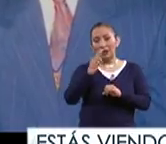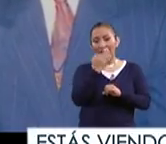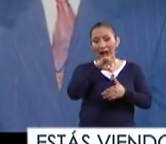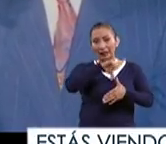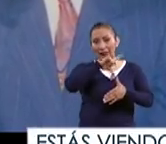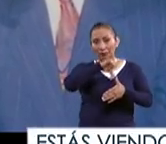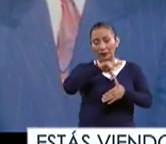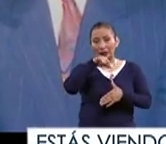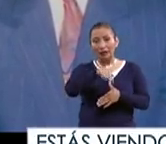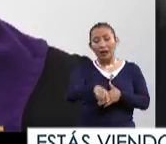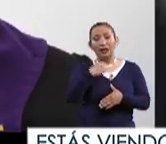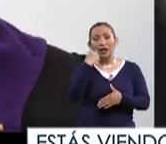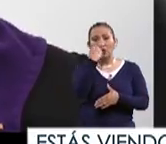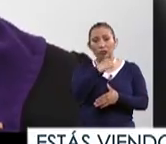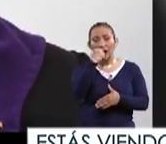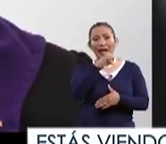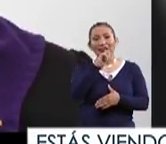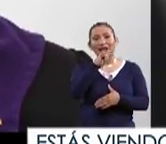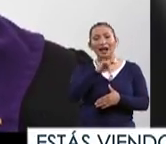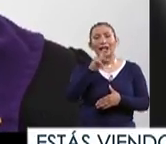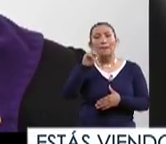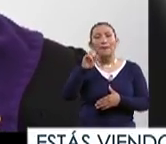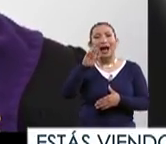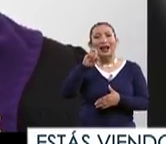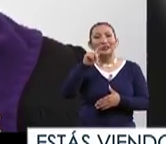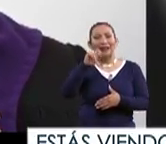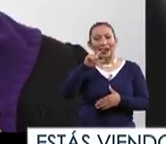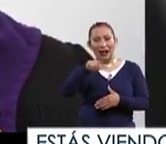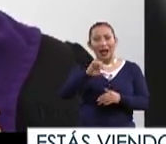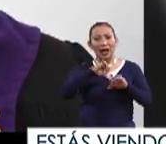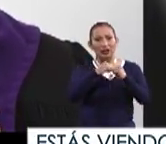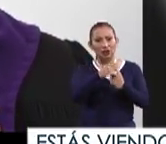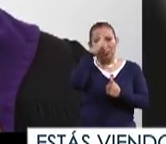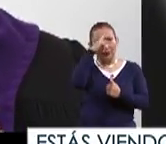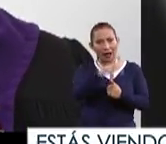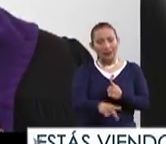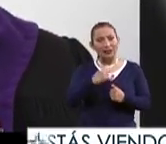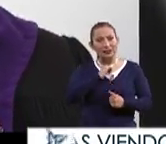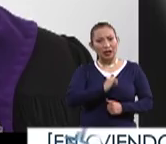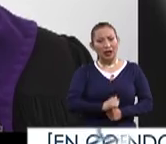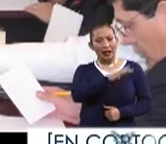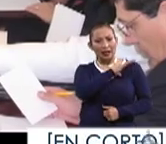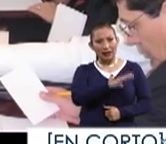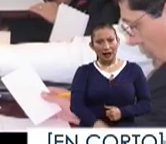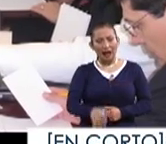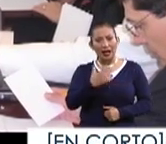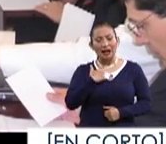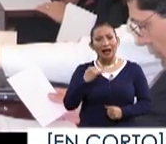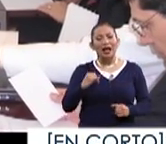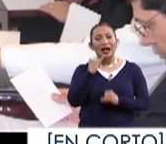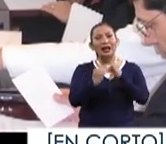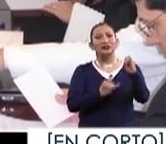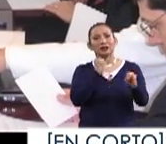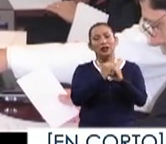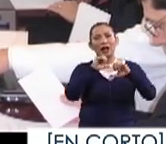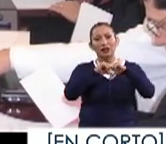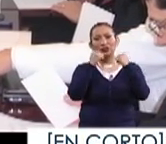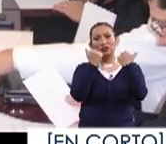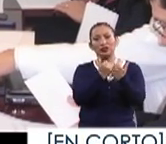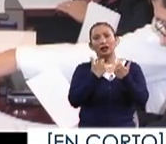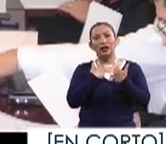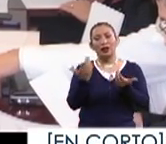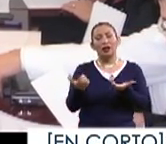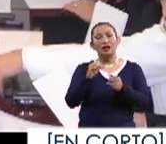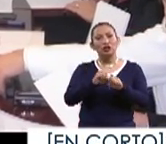Federación Latinoamericana de Nutrición Enteral y Parenteral, la Asociación Mexicana de Cirugía General, la International Association